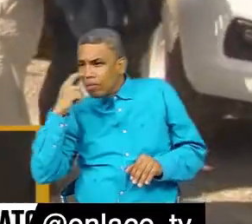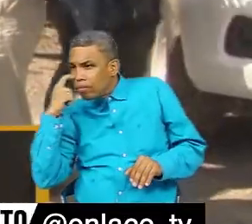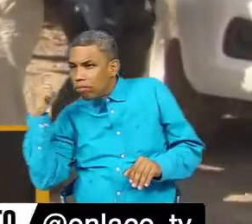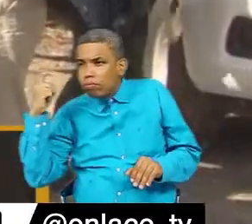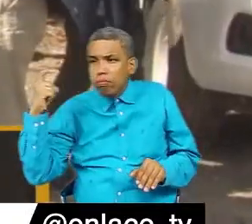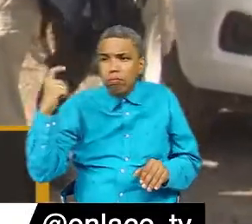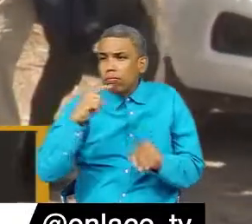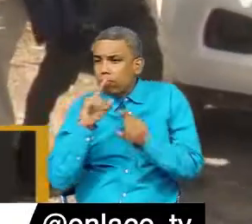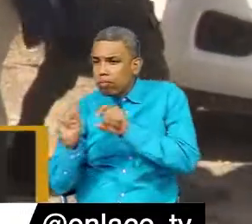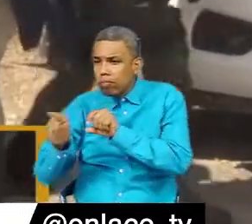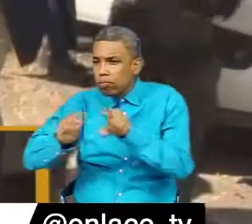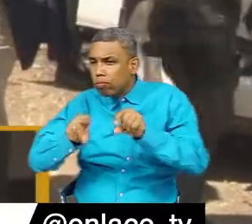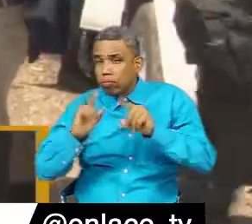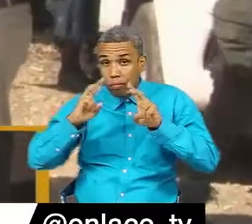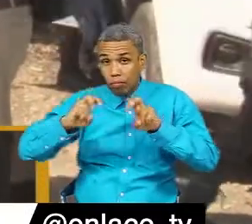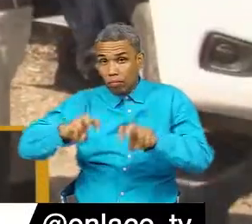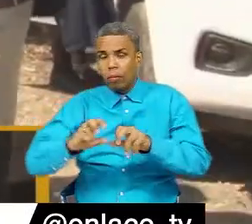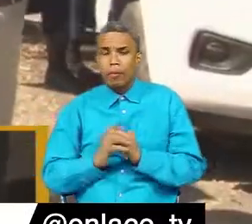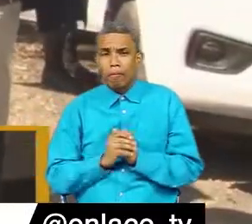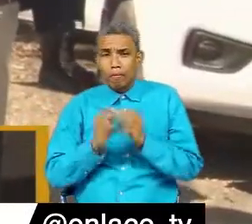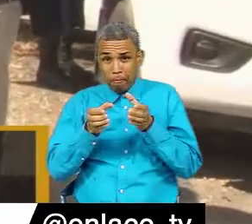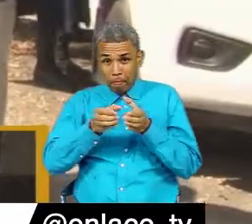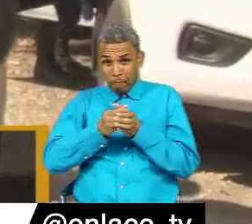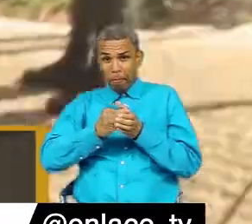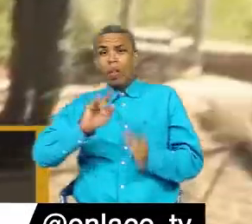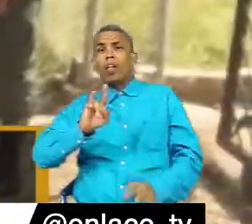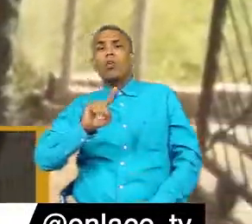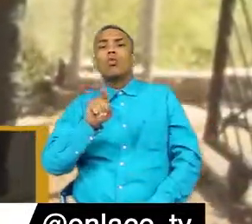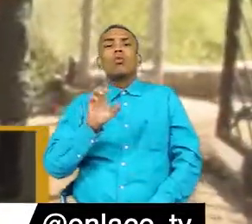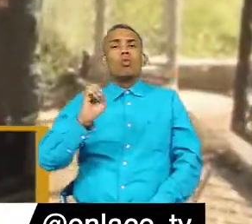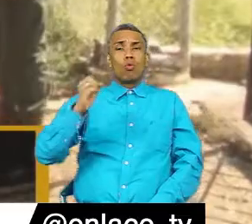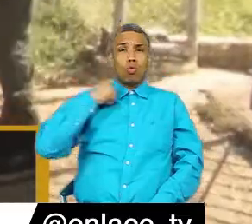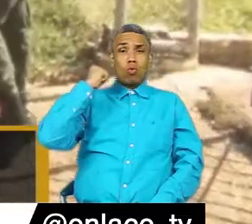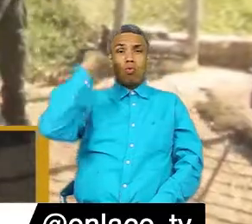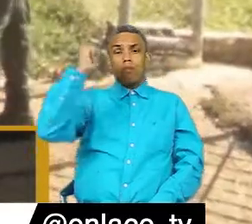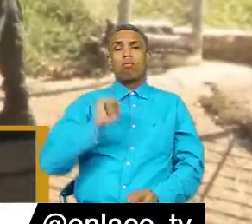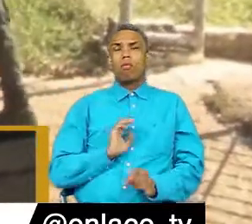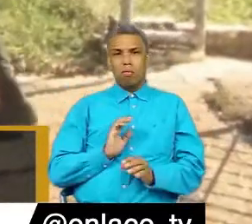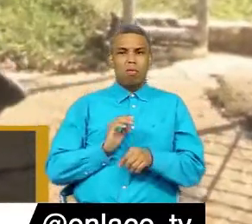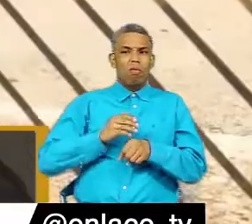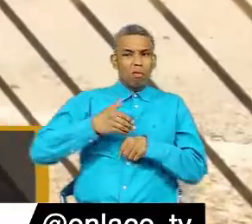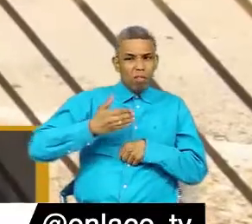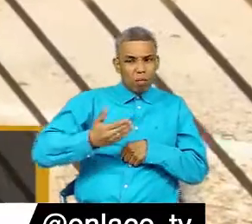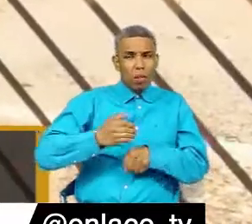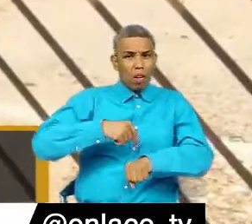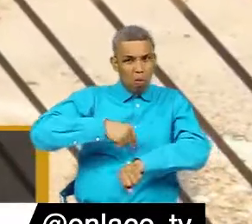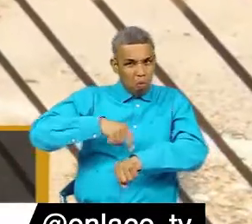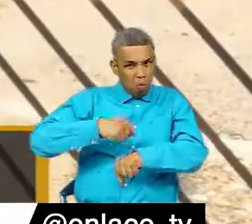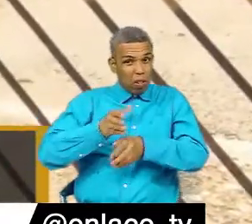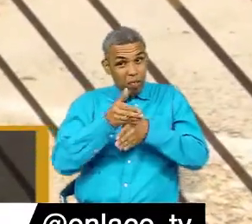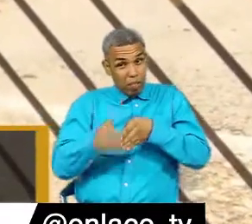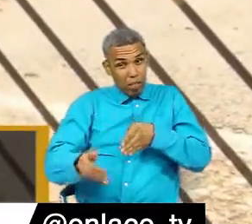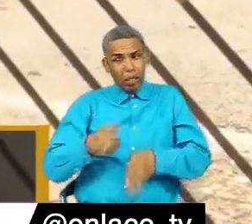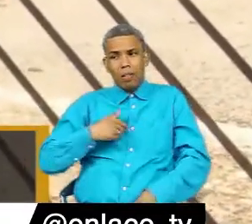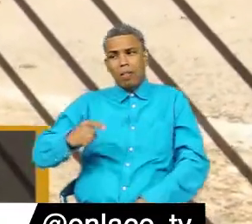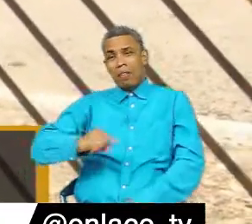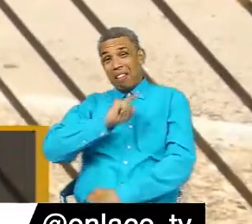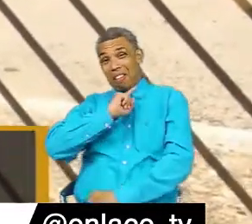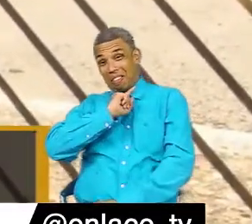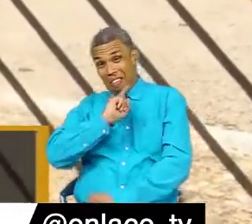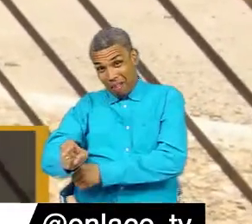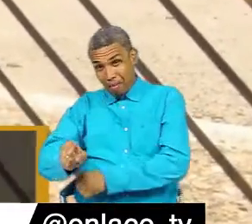USO realiza acompañamiento a este caso, por el que en las próximas horas se interpondrá la respectiva denuncia, teniendo en cuenta que el hombre afectado